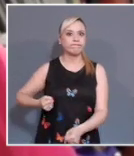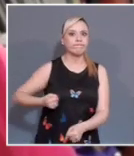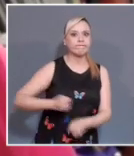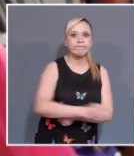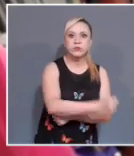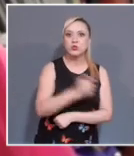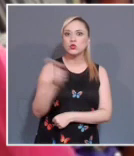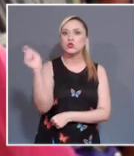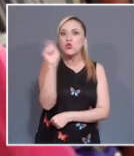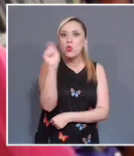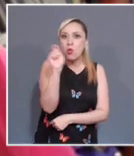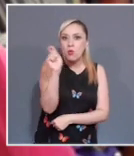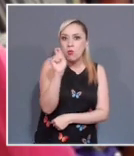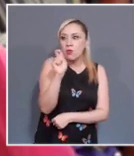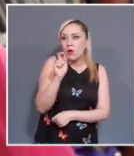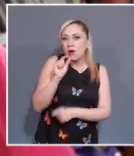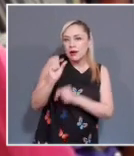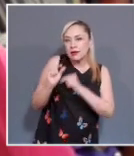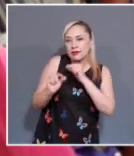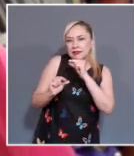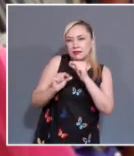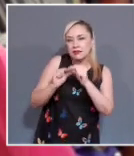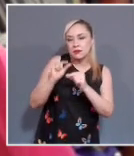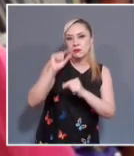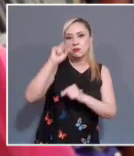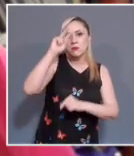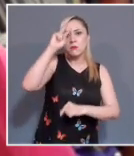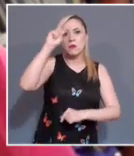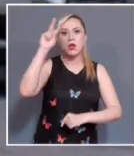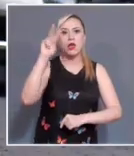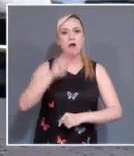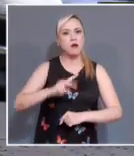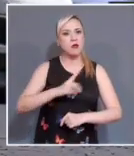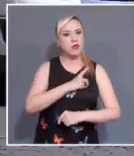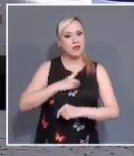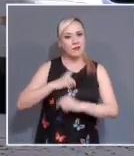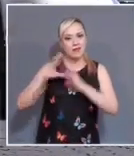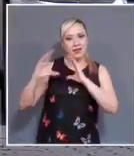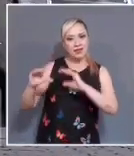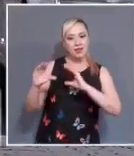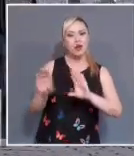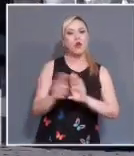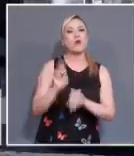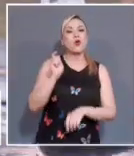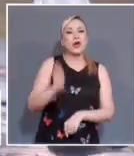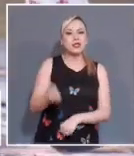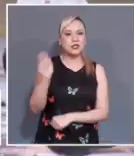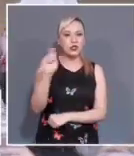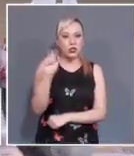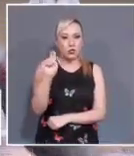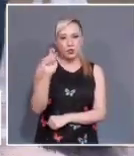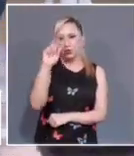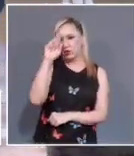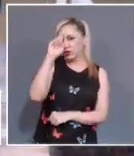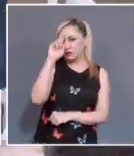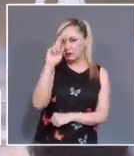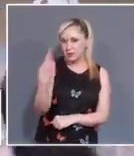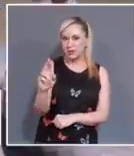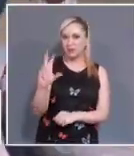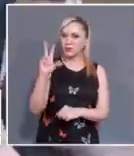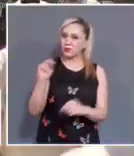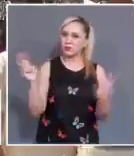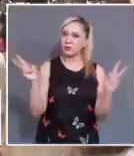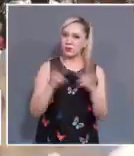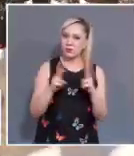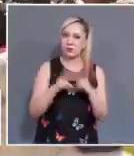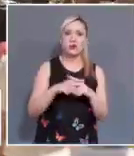manejando a cabalidad las relaciones de noviazgo. Señalaron que esta violencia se da tanto en mujeres y hombres hacia su